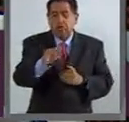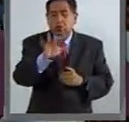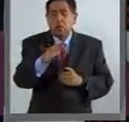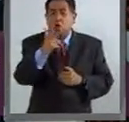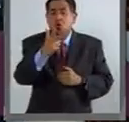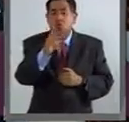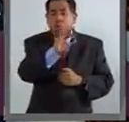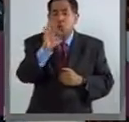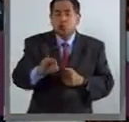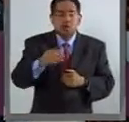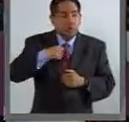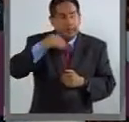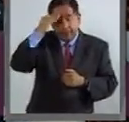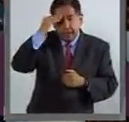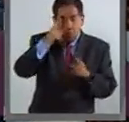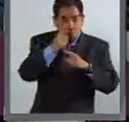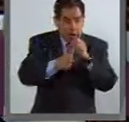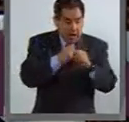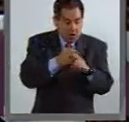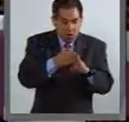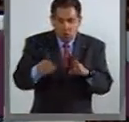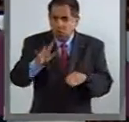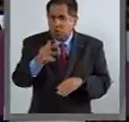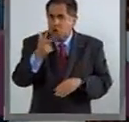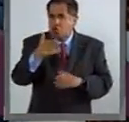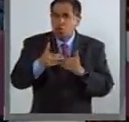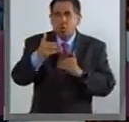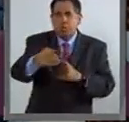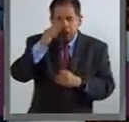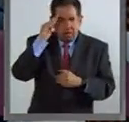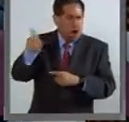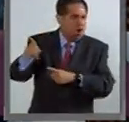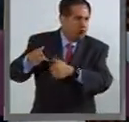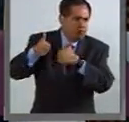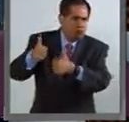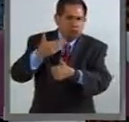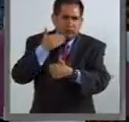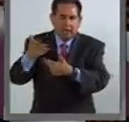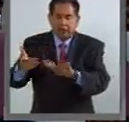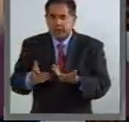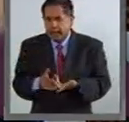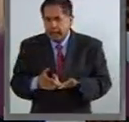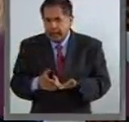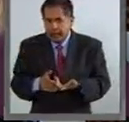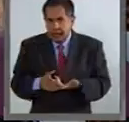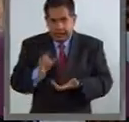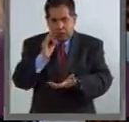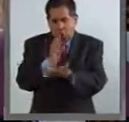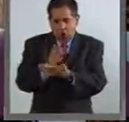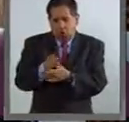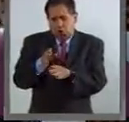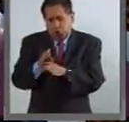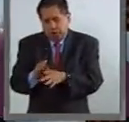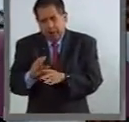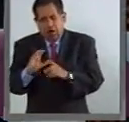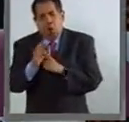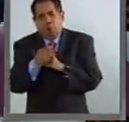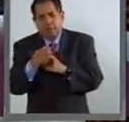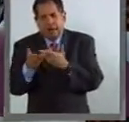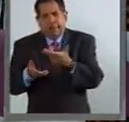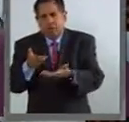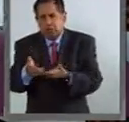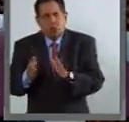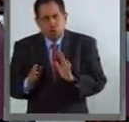58%, solo en un año. No digo que esto se le atribuya exclusivamente a la creación del Comité de Peticiones y